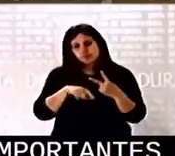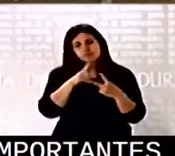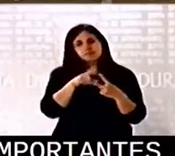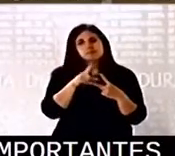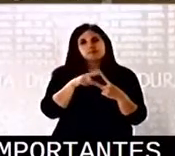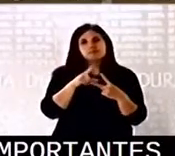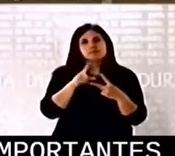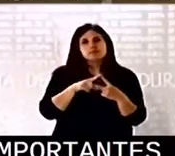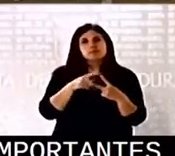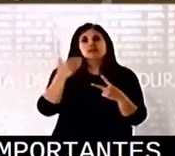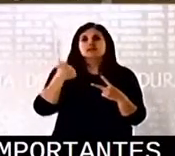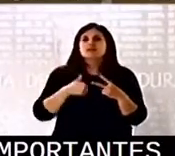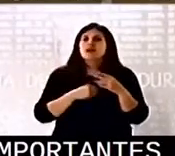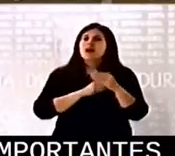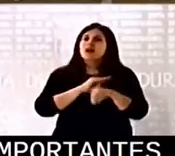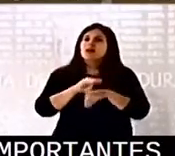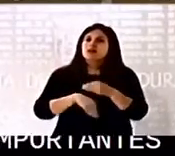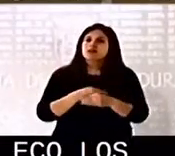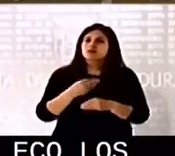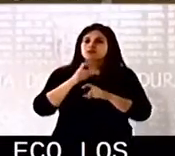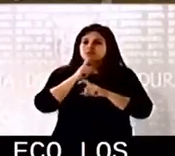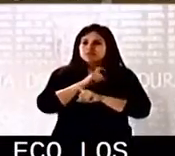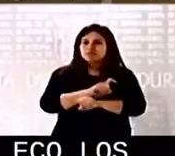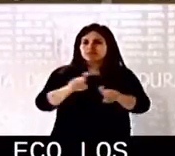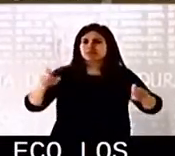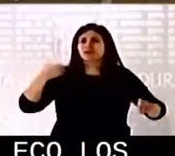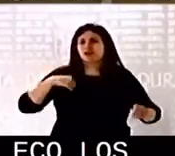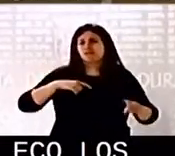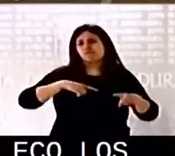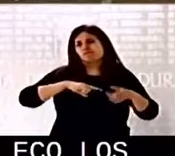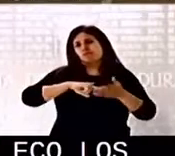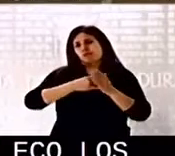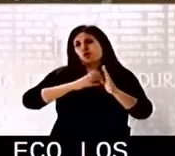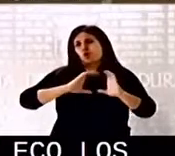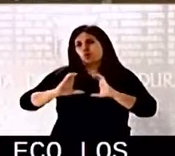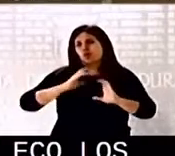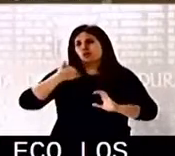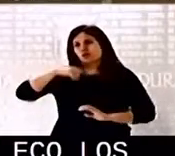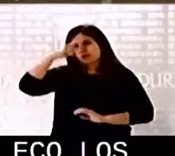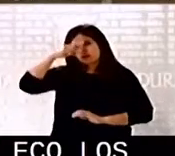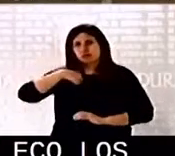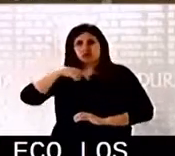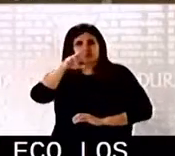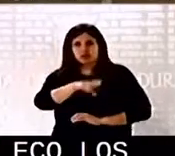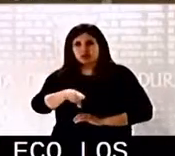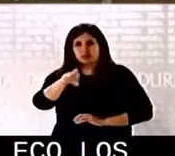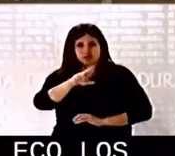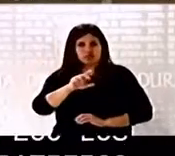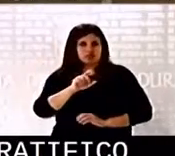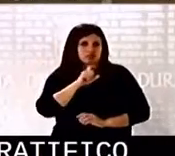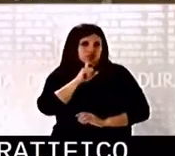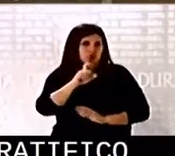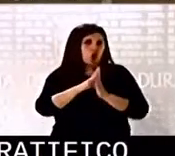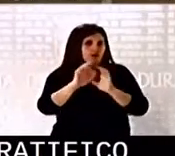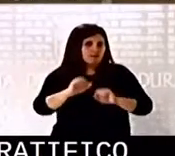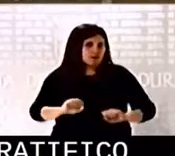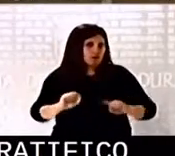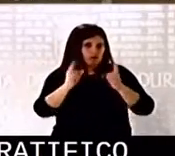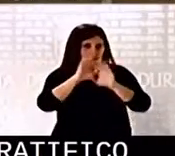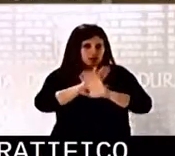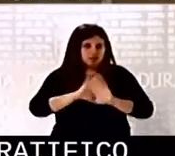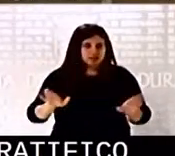Primera, ya se han hecho eco los medios de comunicación de ella, solo la ratifico. Hemos procedido